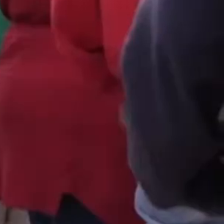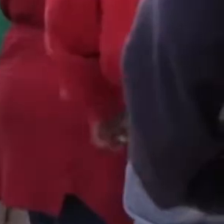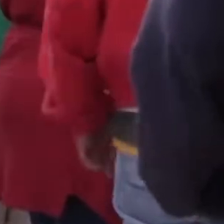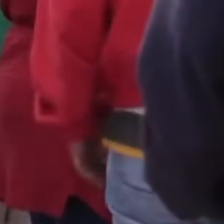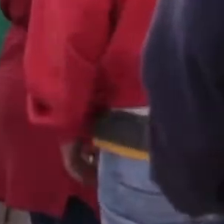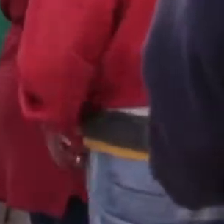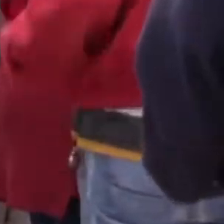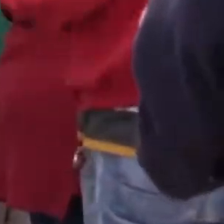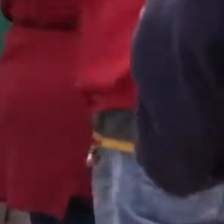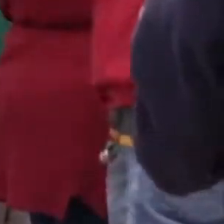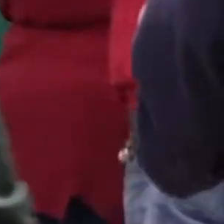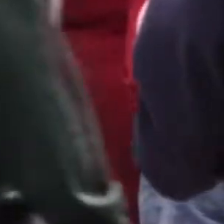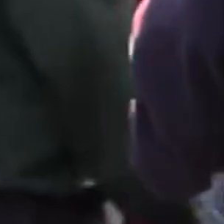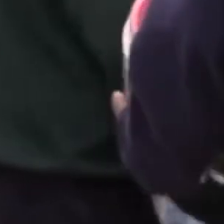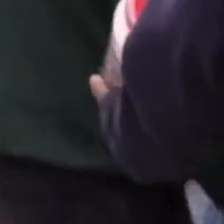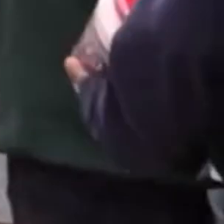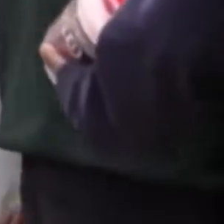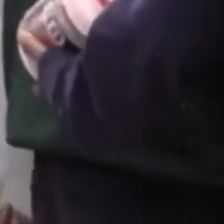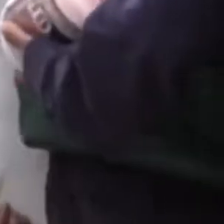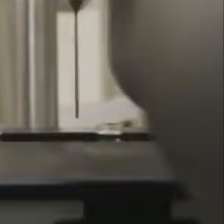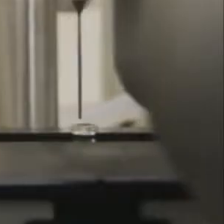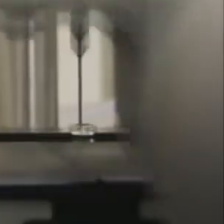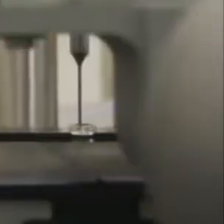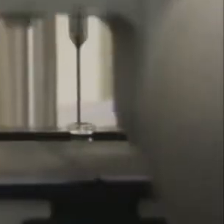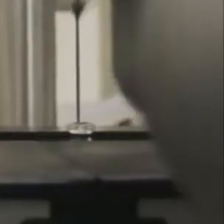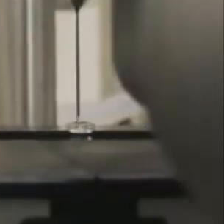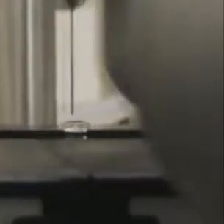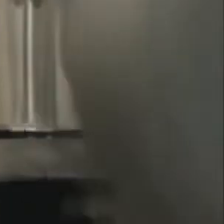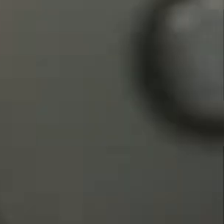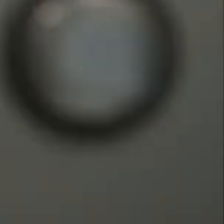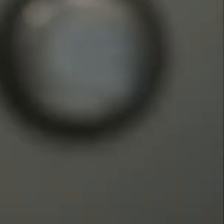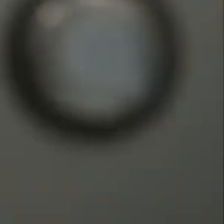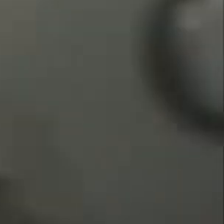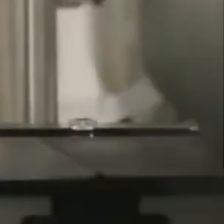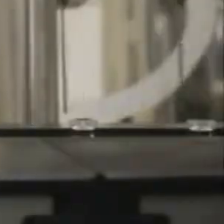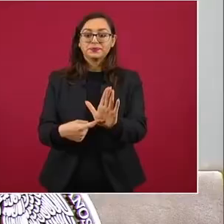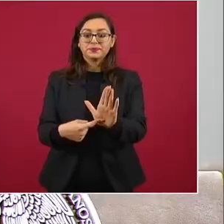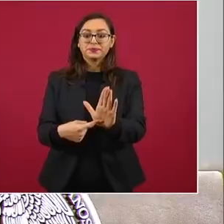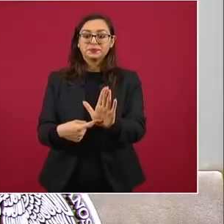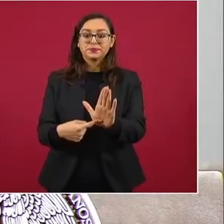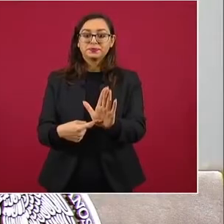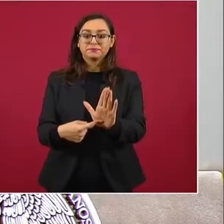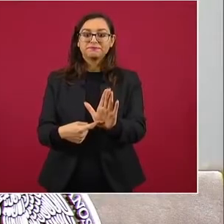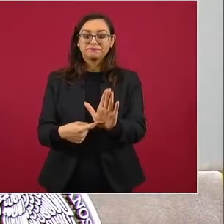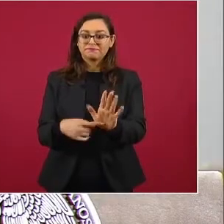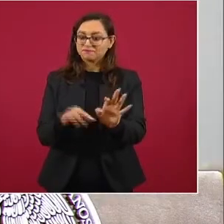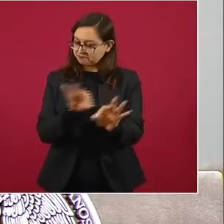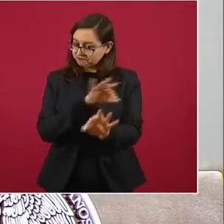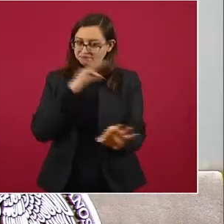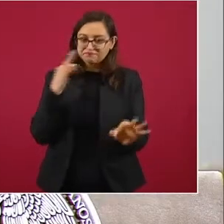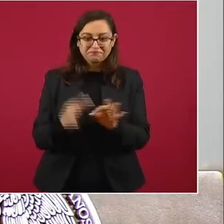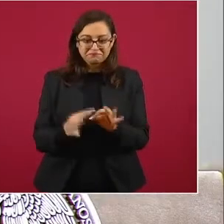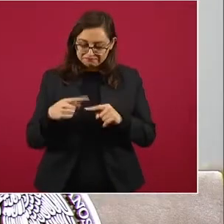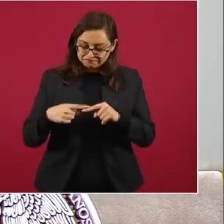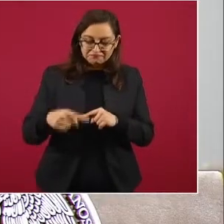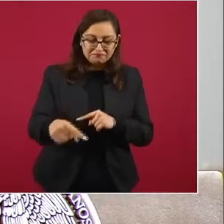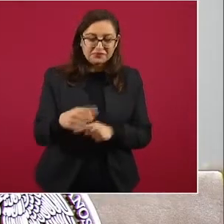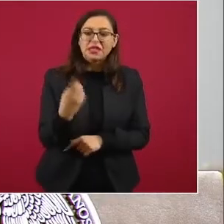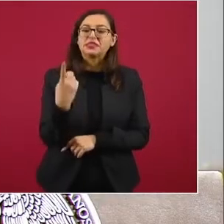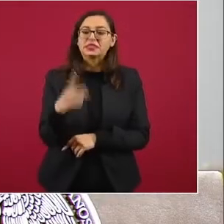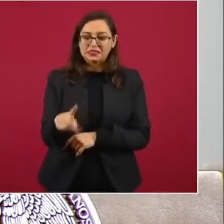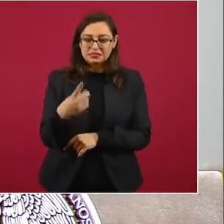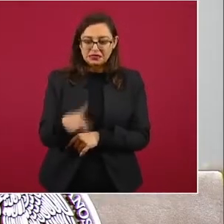El gobierno de México informó este martes sobre la aplicación de la vacuna contra el nuevo coronavirus. Ya desde este mes